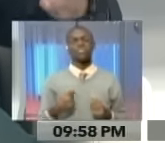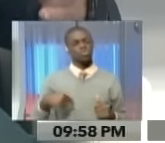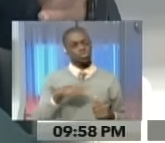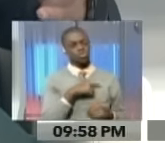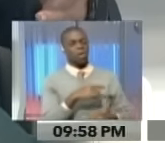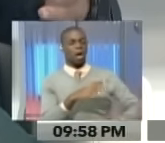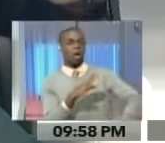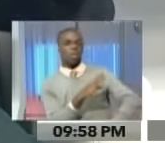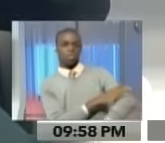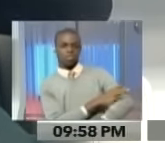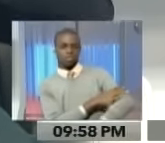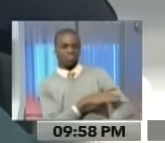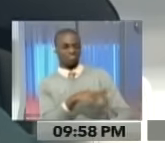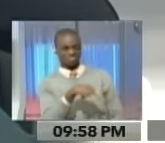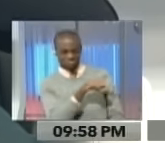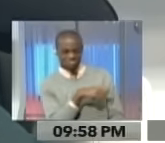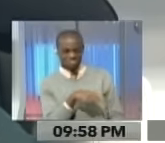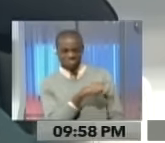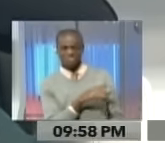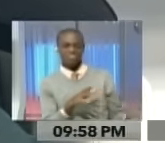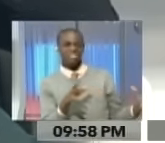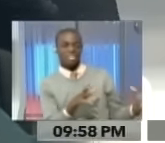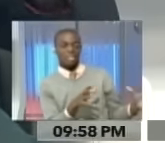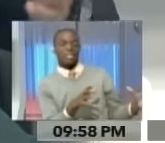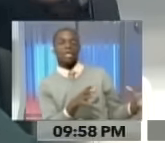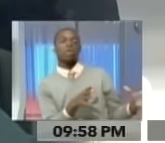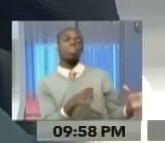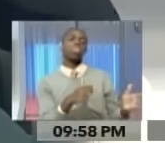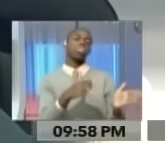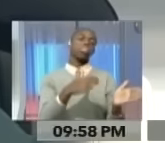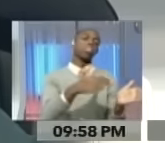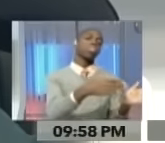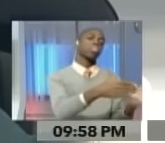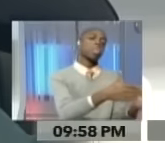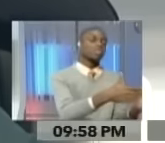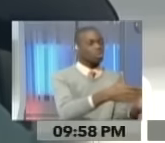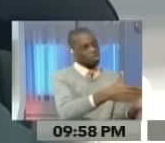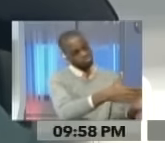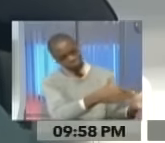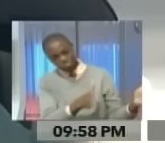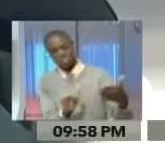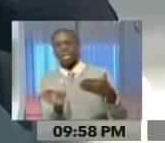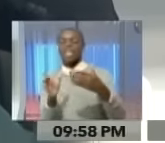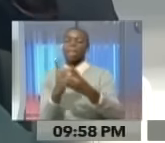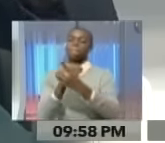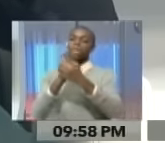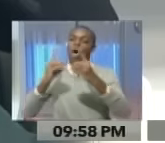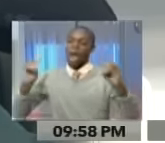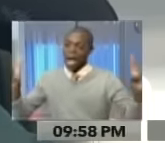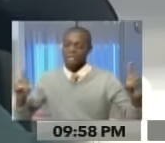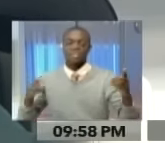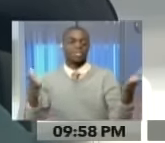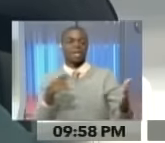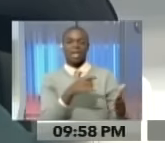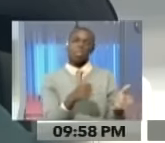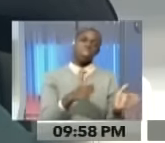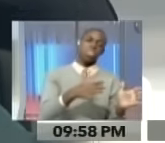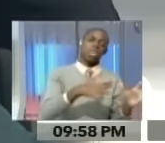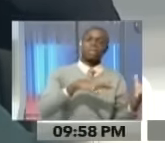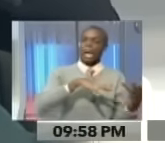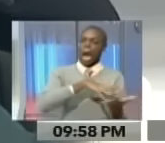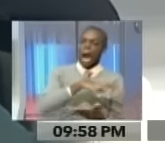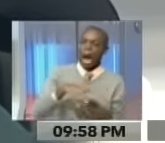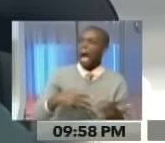la derecha venga al cause democrático que abandone la violencia y que retome el cauce